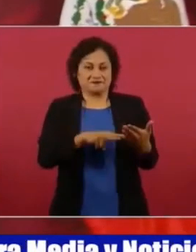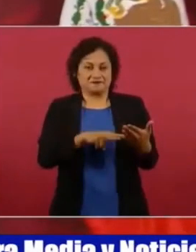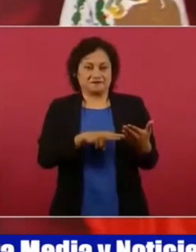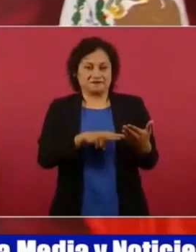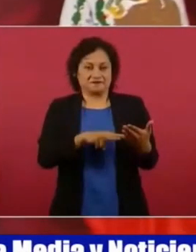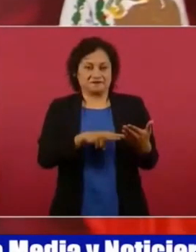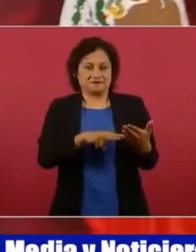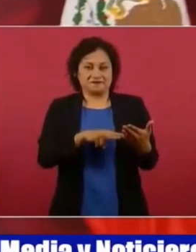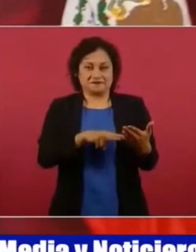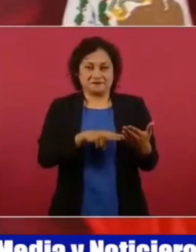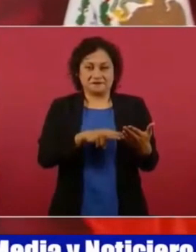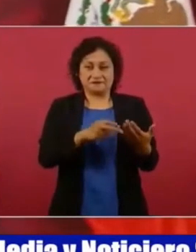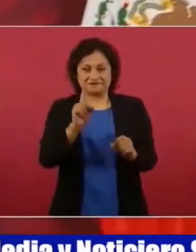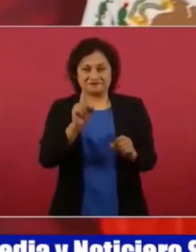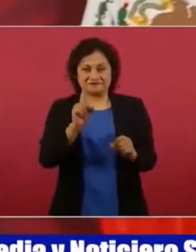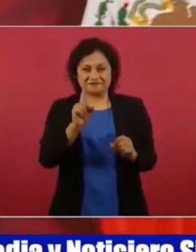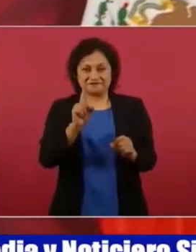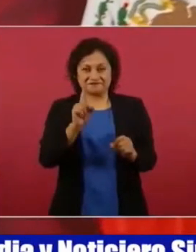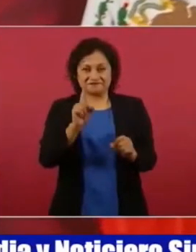leyendo sus